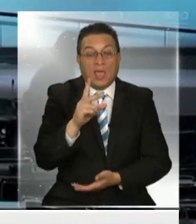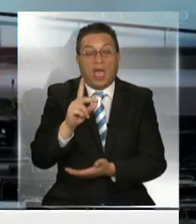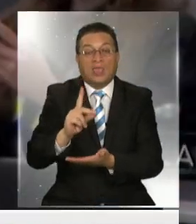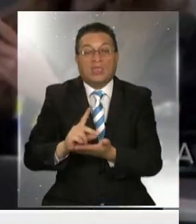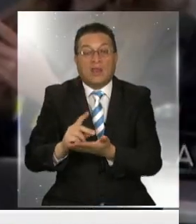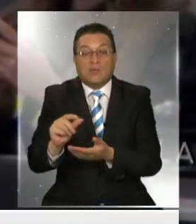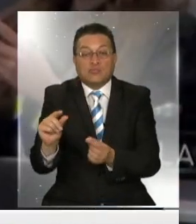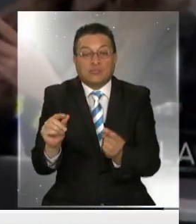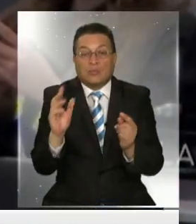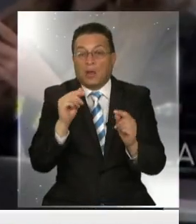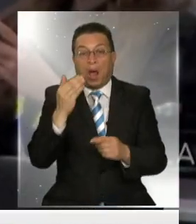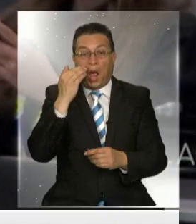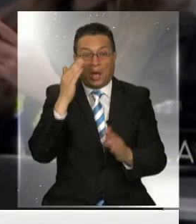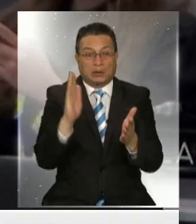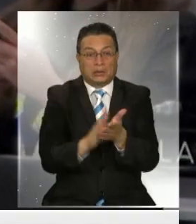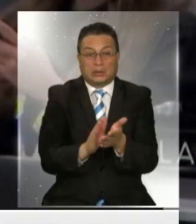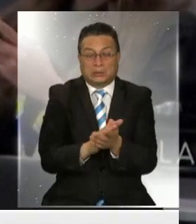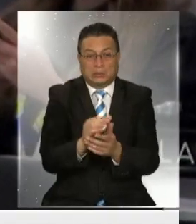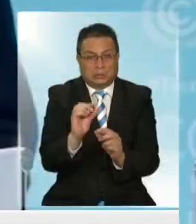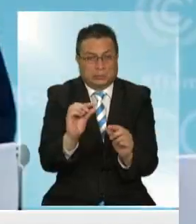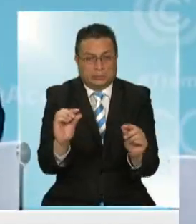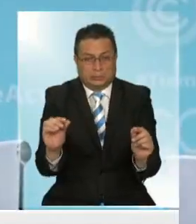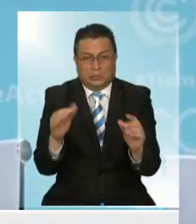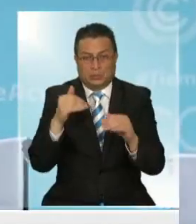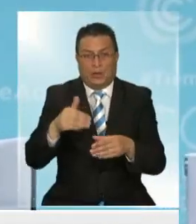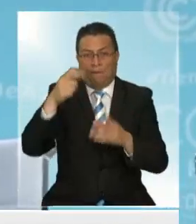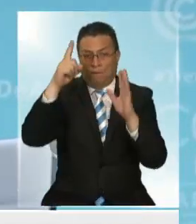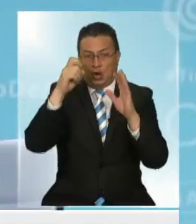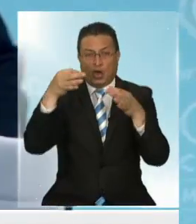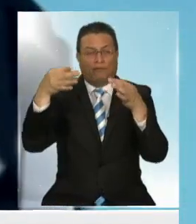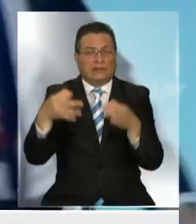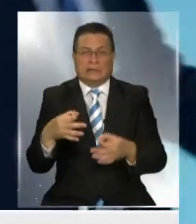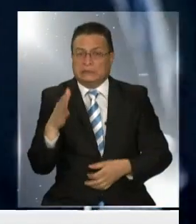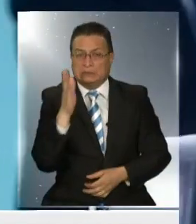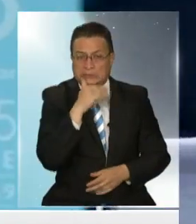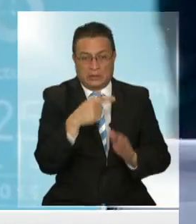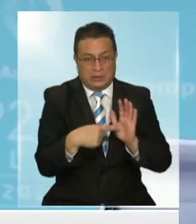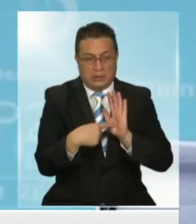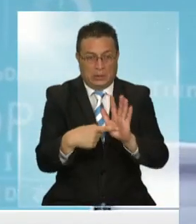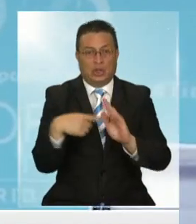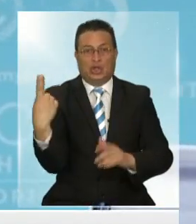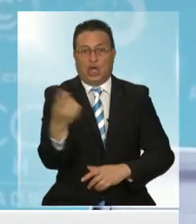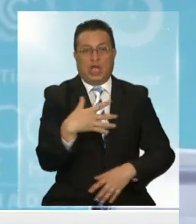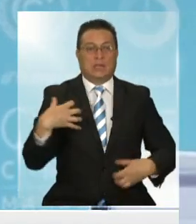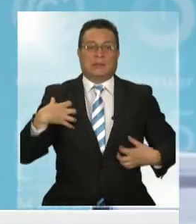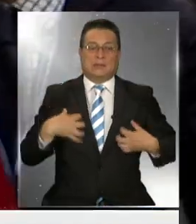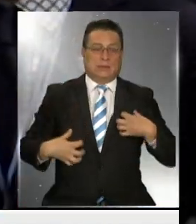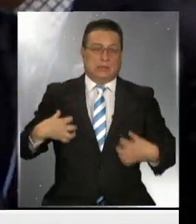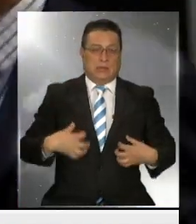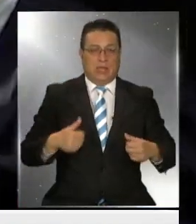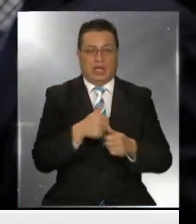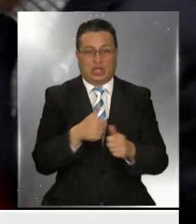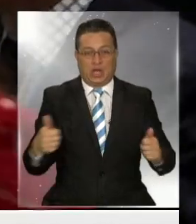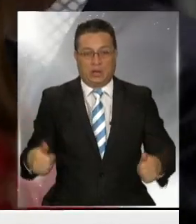casi no hubo aplausos ni menos foto oficial una señal evidente de malestar y descontento